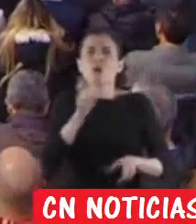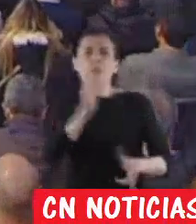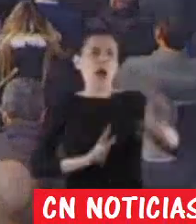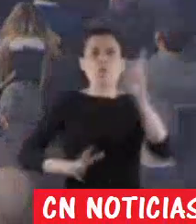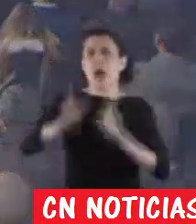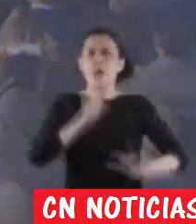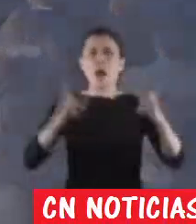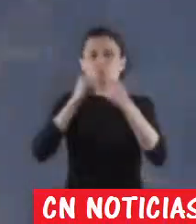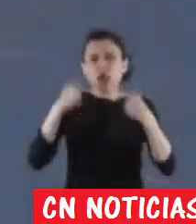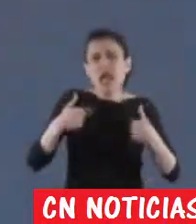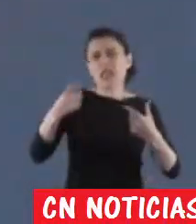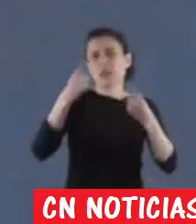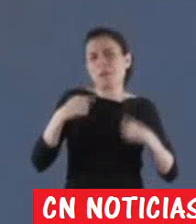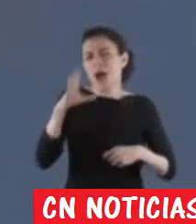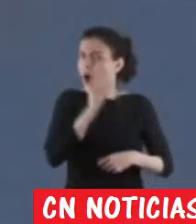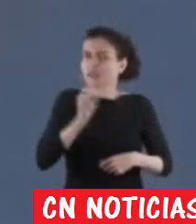tiempos difíciles.